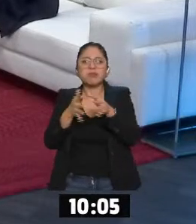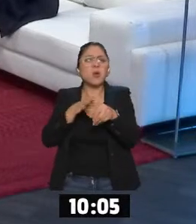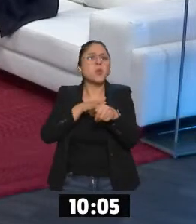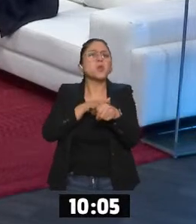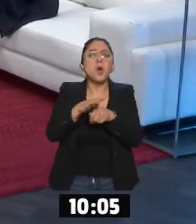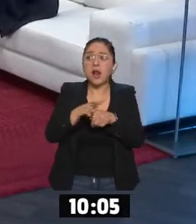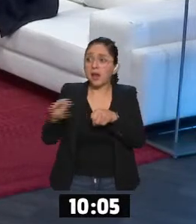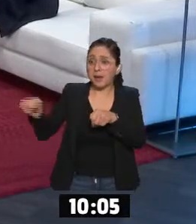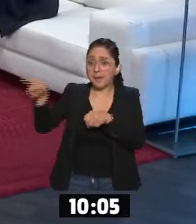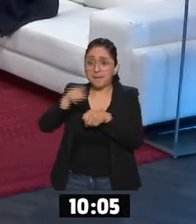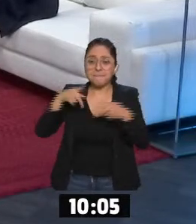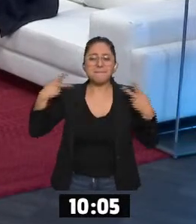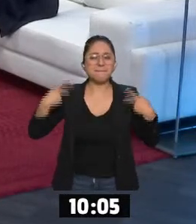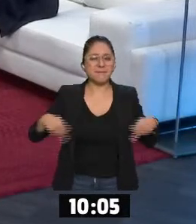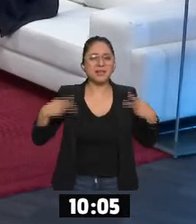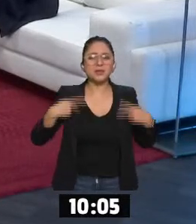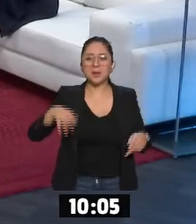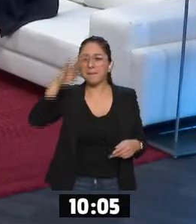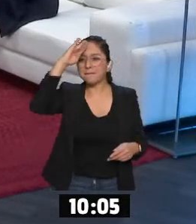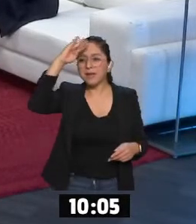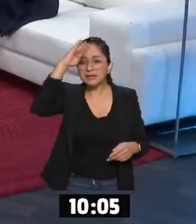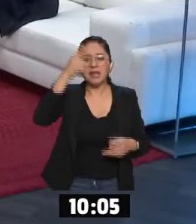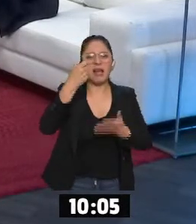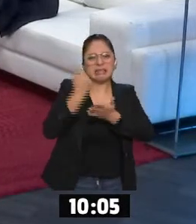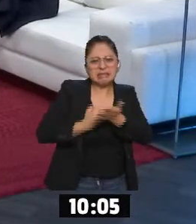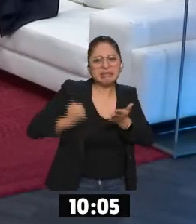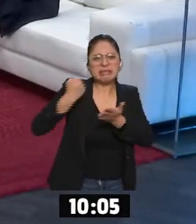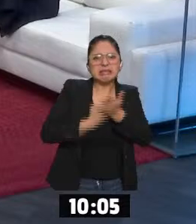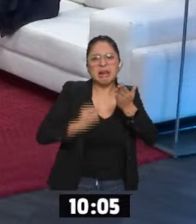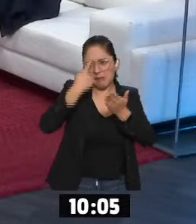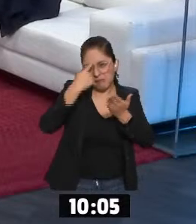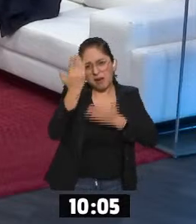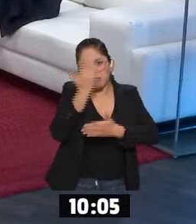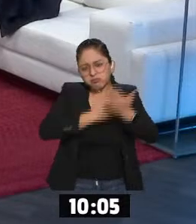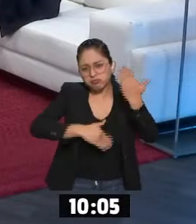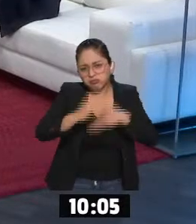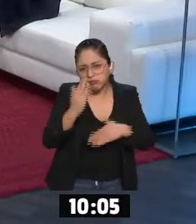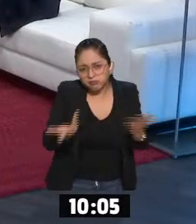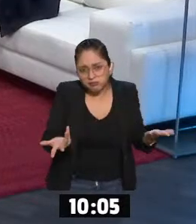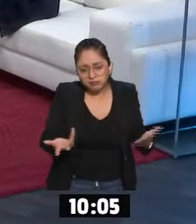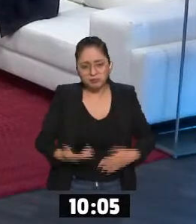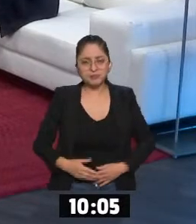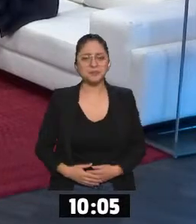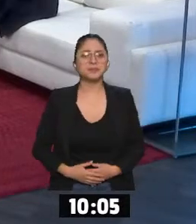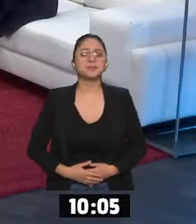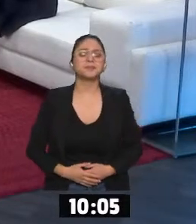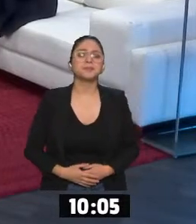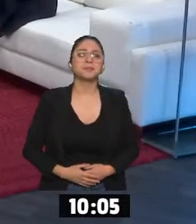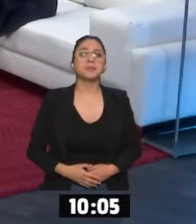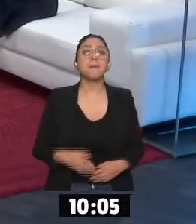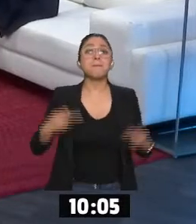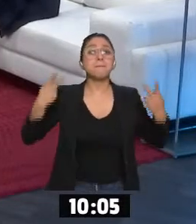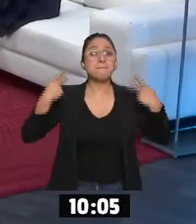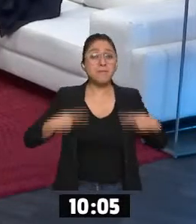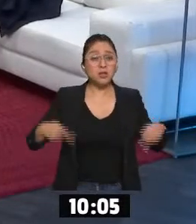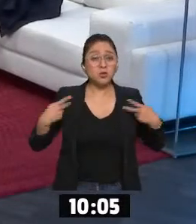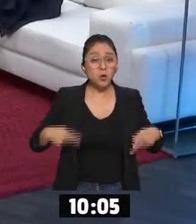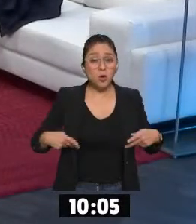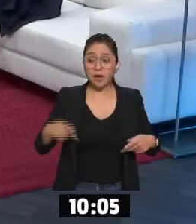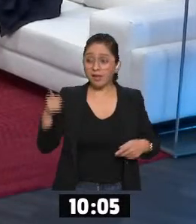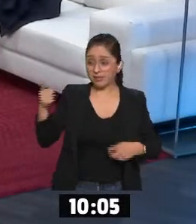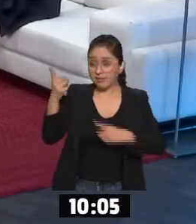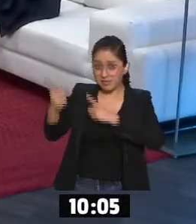que se espera mucho más de ellos? A ver, el atleta que llega a unas Olimpiadas tiene un yo interno muy